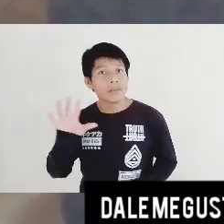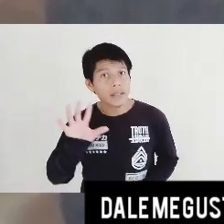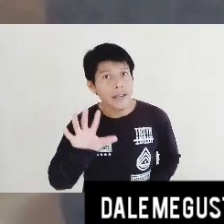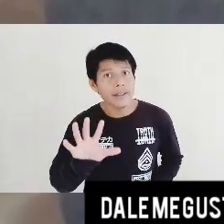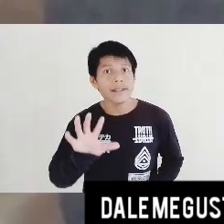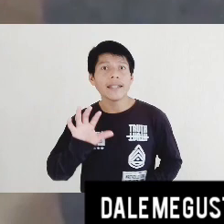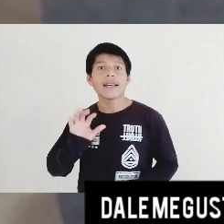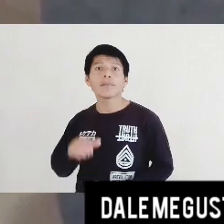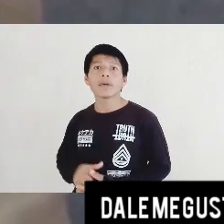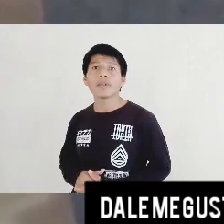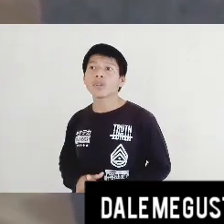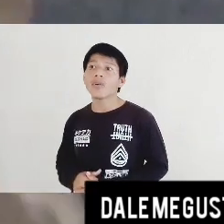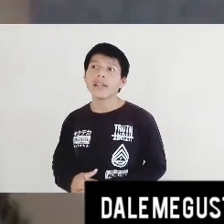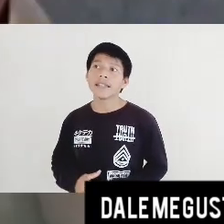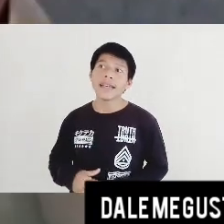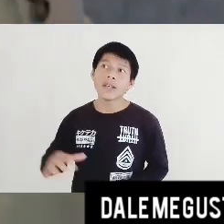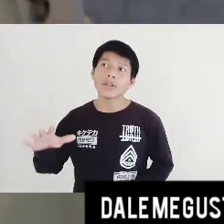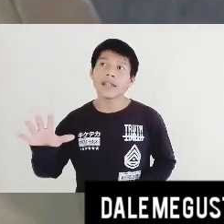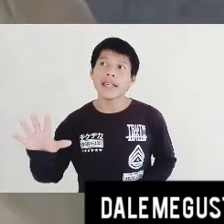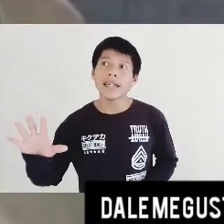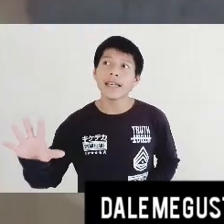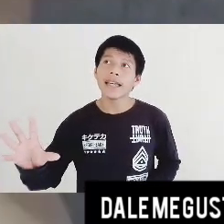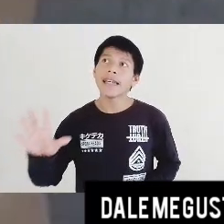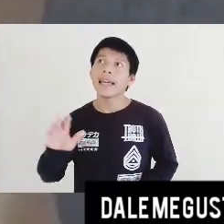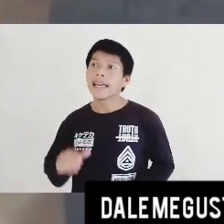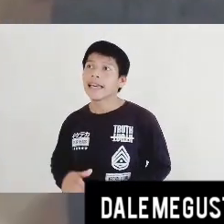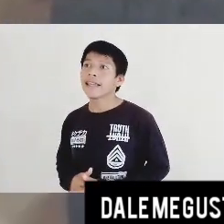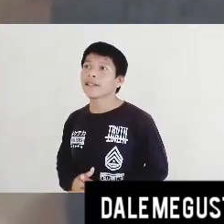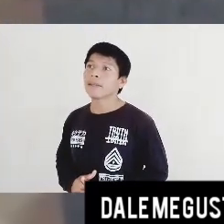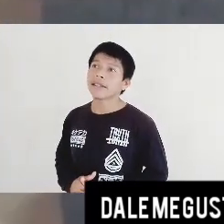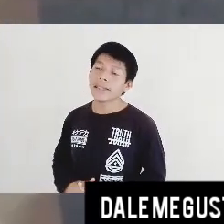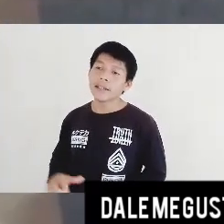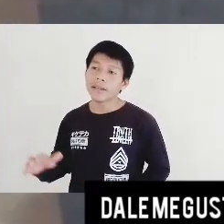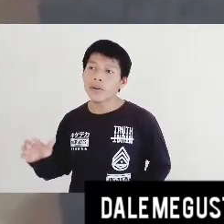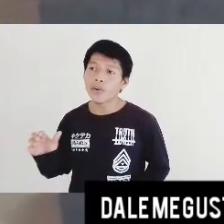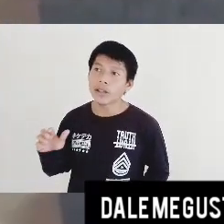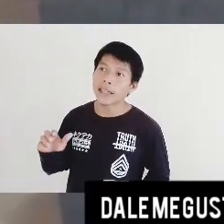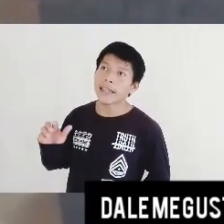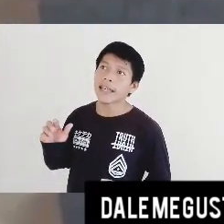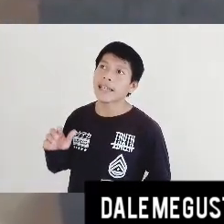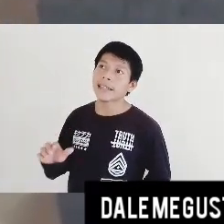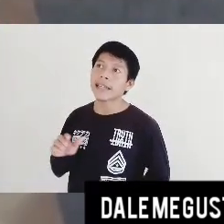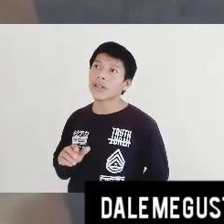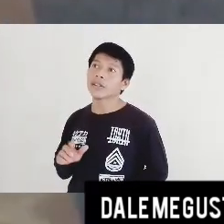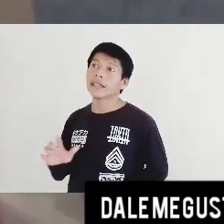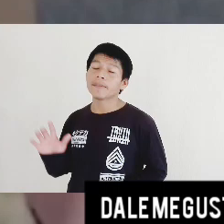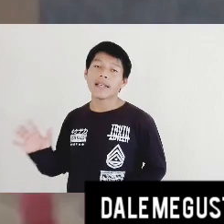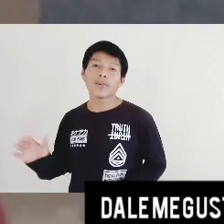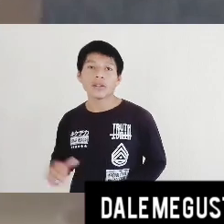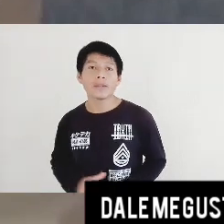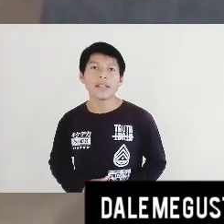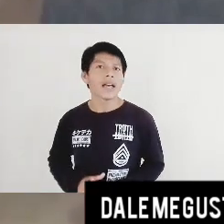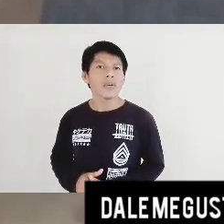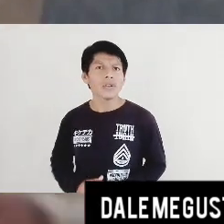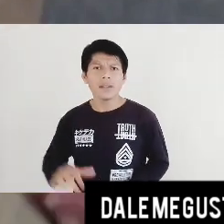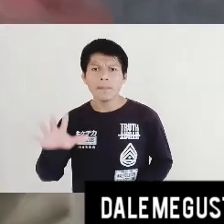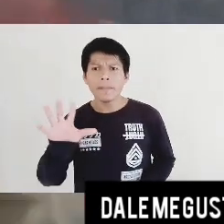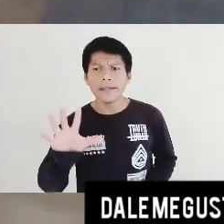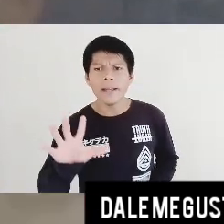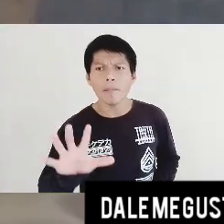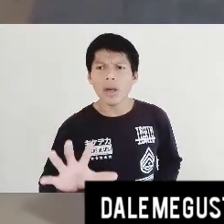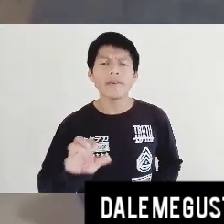corrupto, debes de tener las pruebas. No decir que ellos tienen que desmentirme o tienen que decir ellos si es verdad o es mentira.